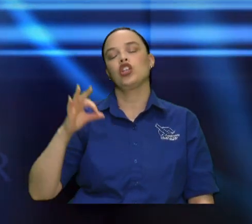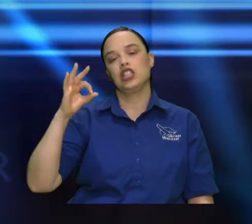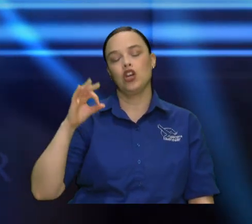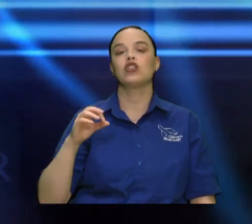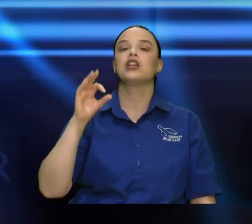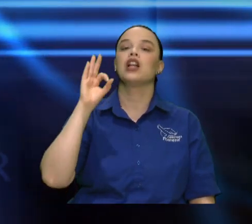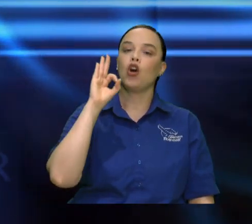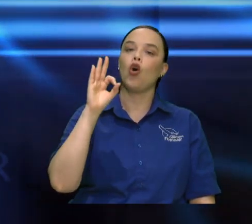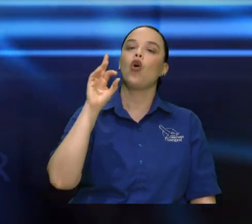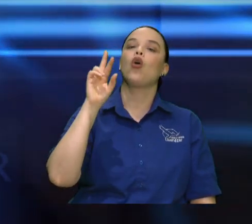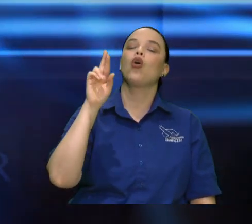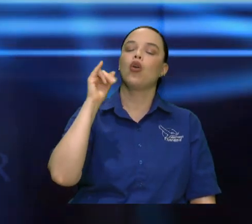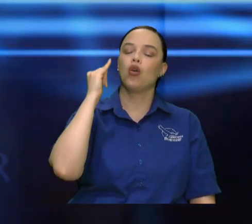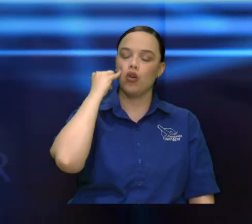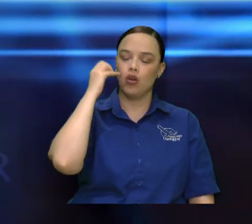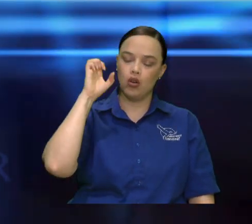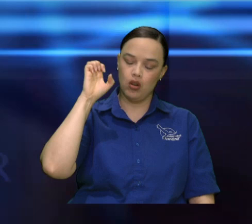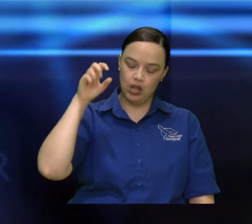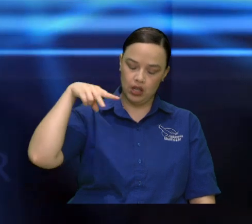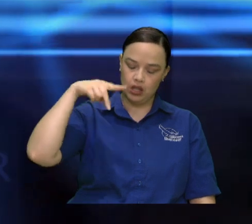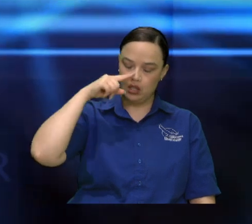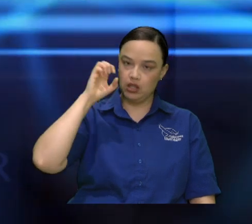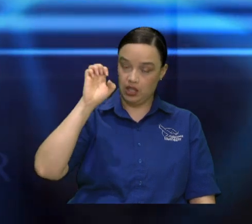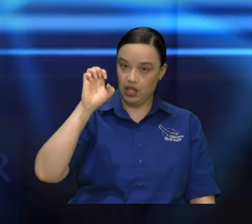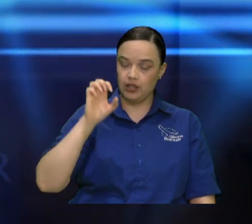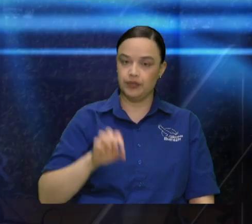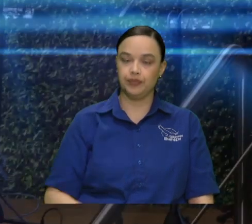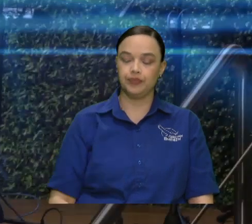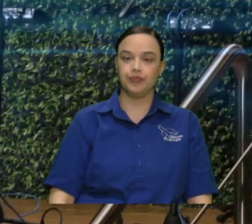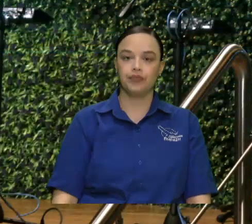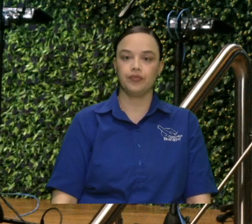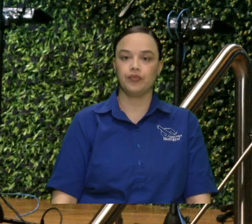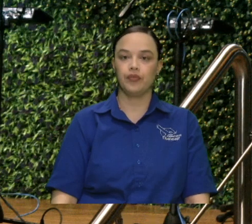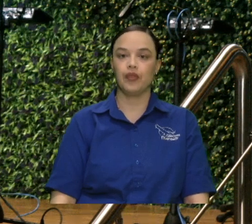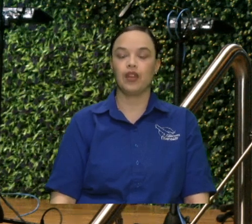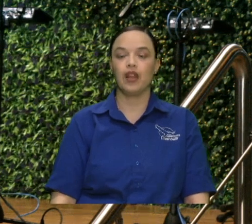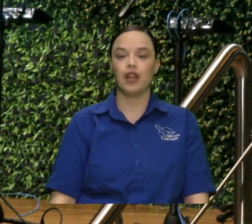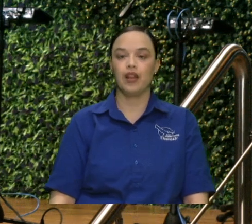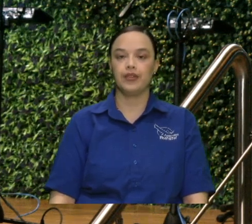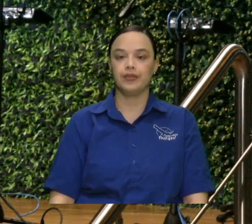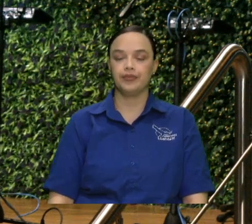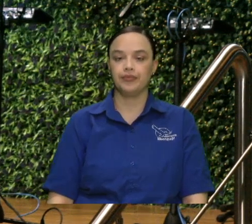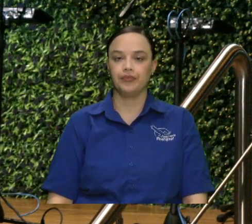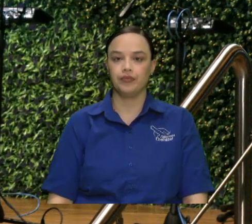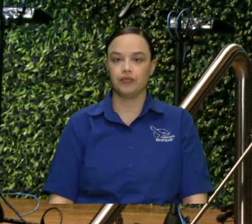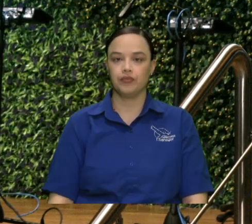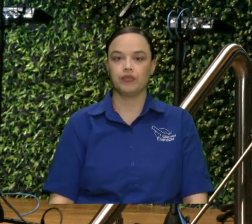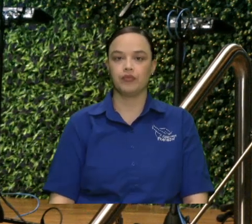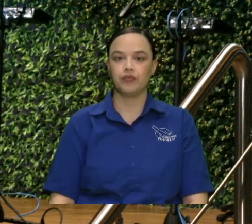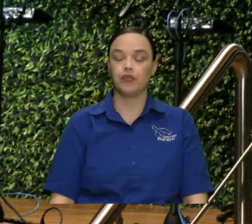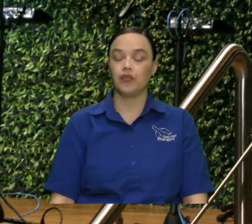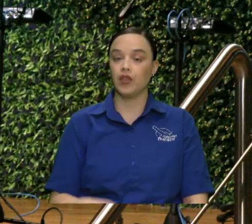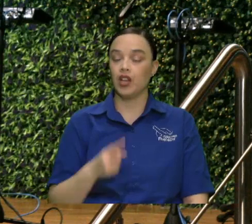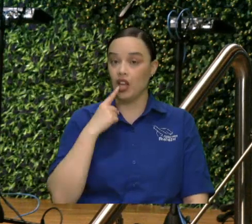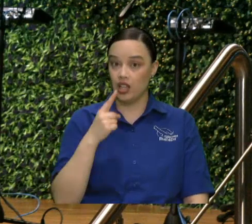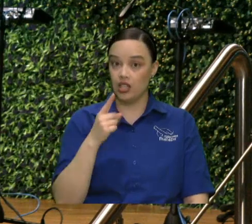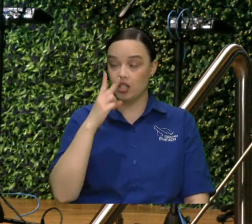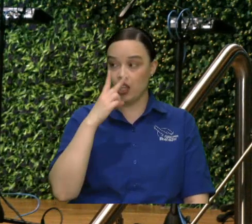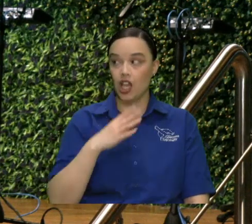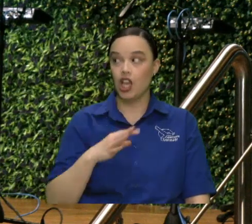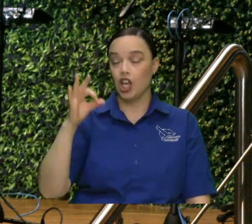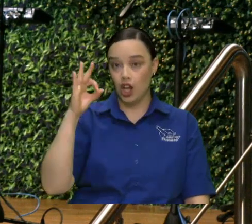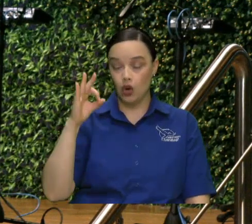dicen así algunas solos dicen que son los del oriente pero esta es bueno hay varias versiones que dicen los hijos